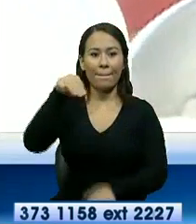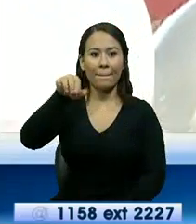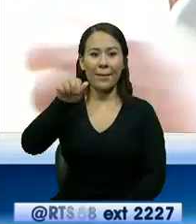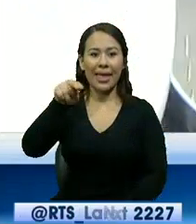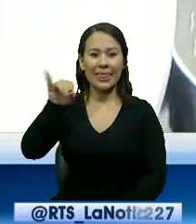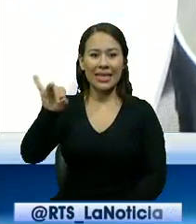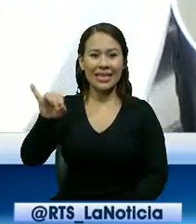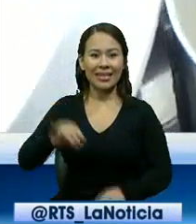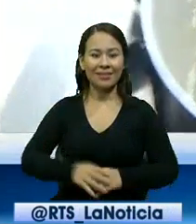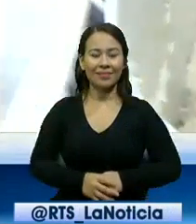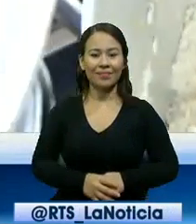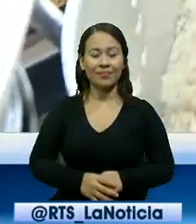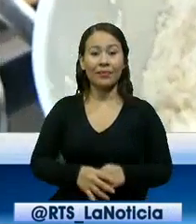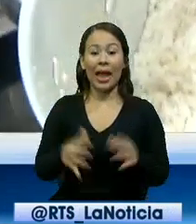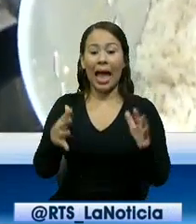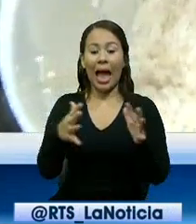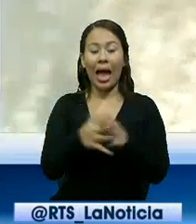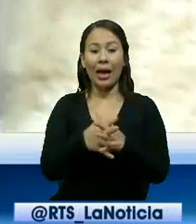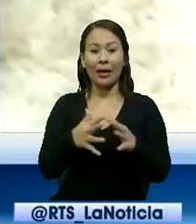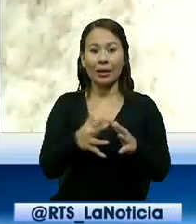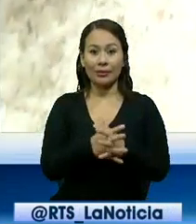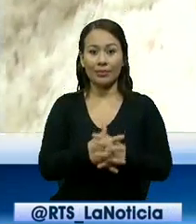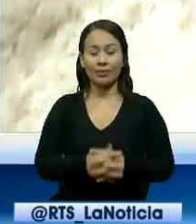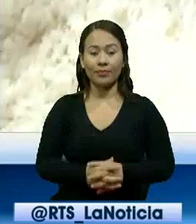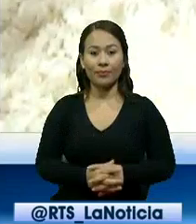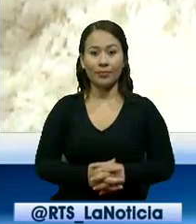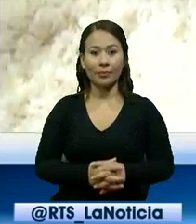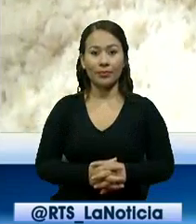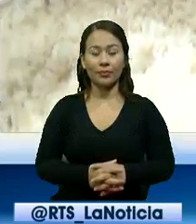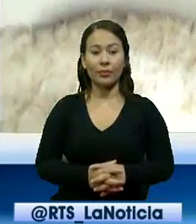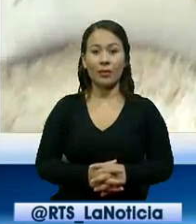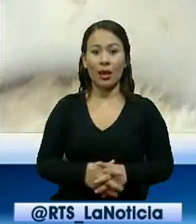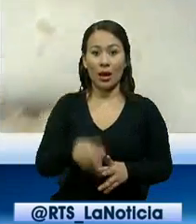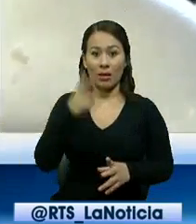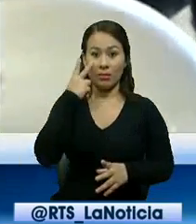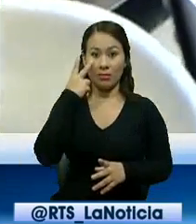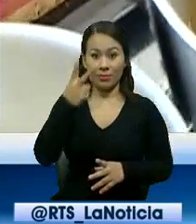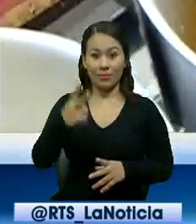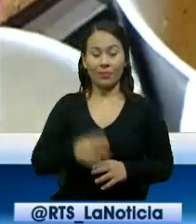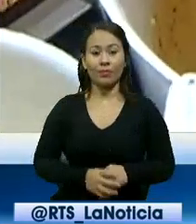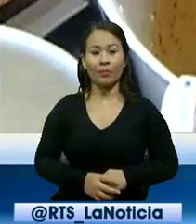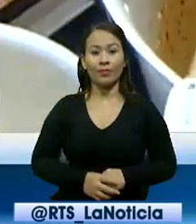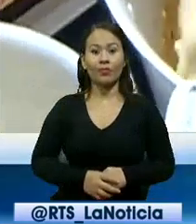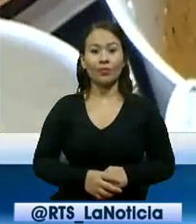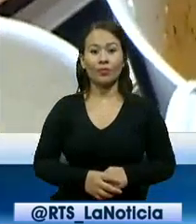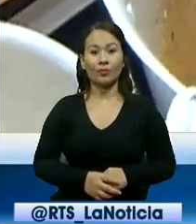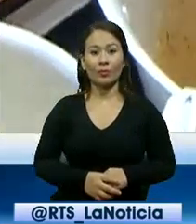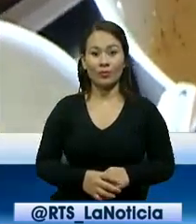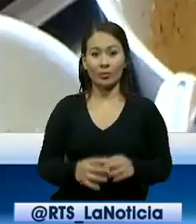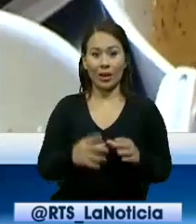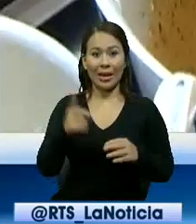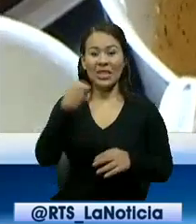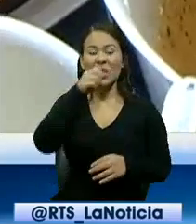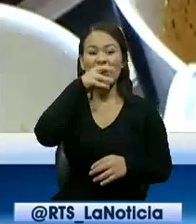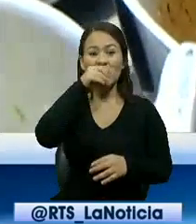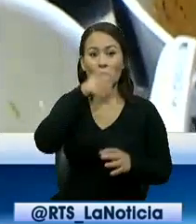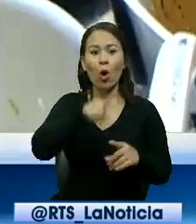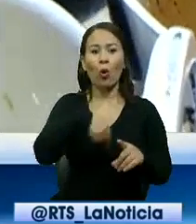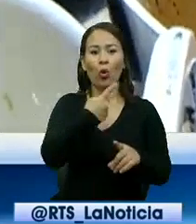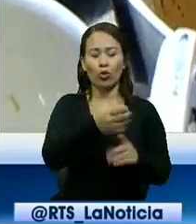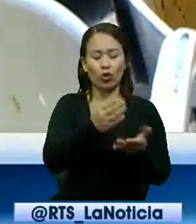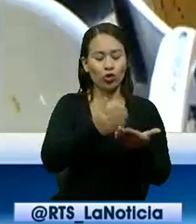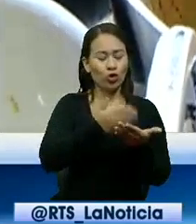maní el arroz y aquí va lo que es el la pata de chancho Esto